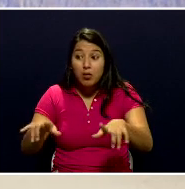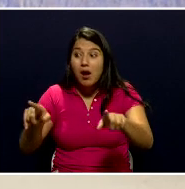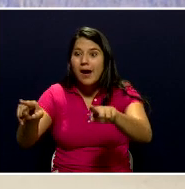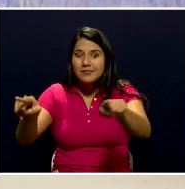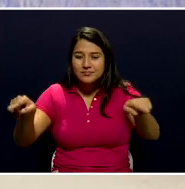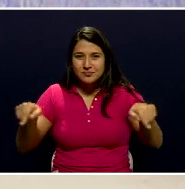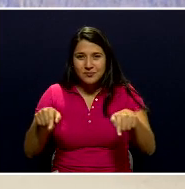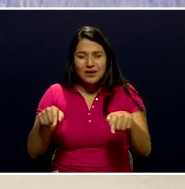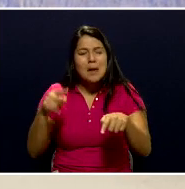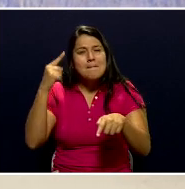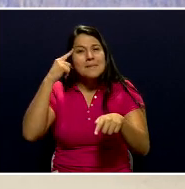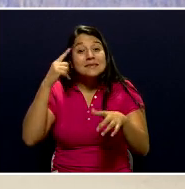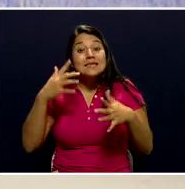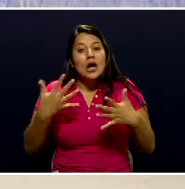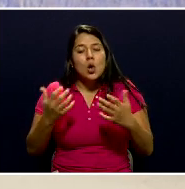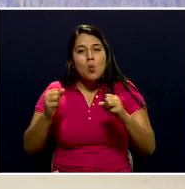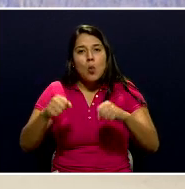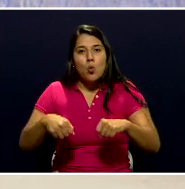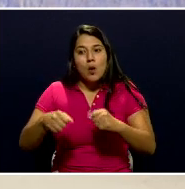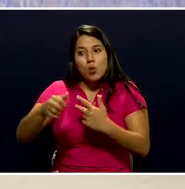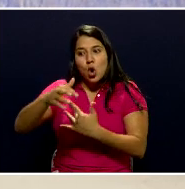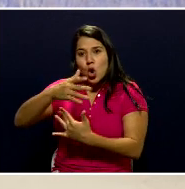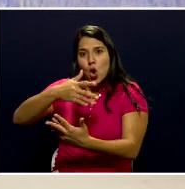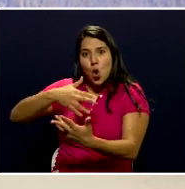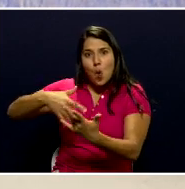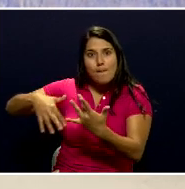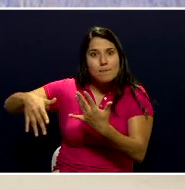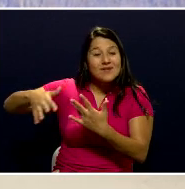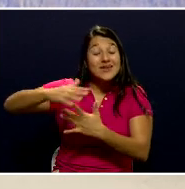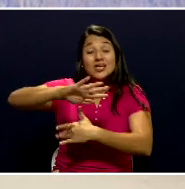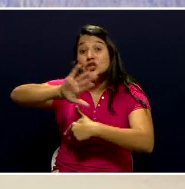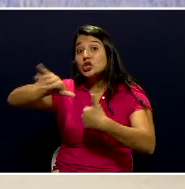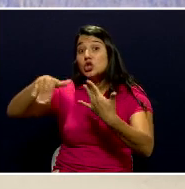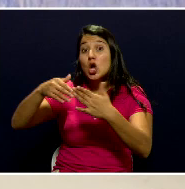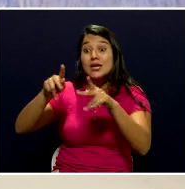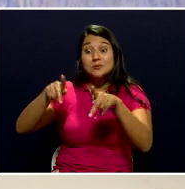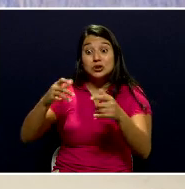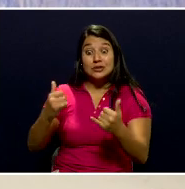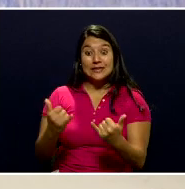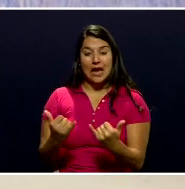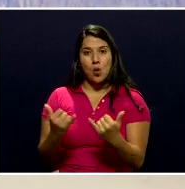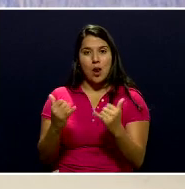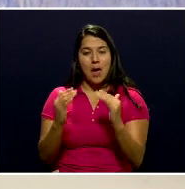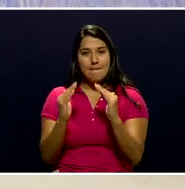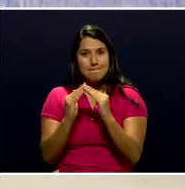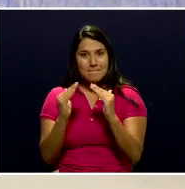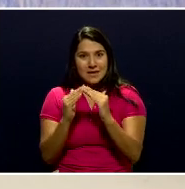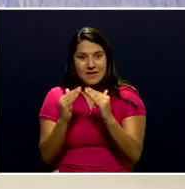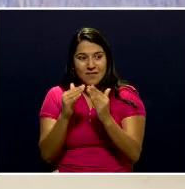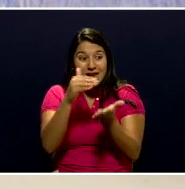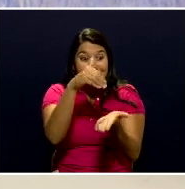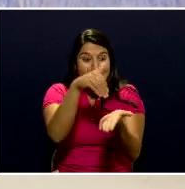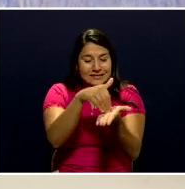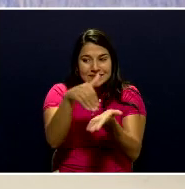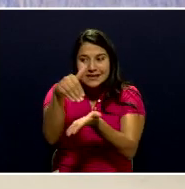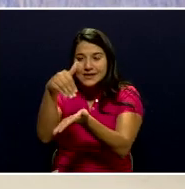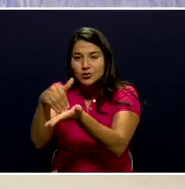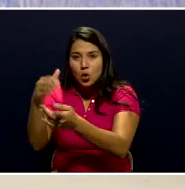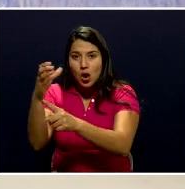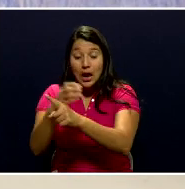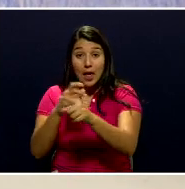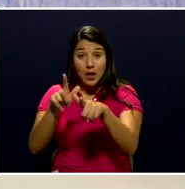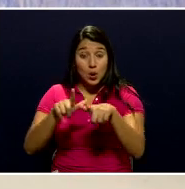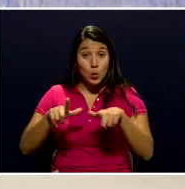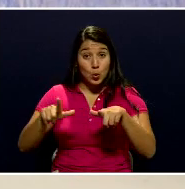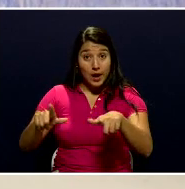convivir la cantidad de gente que está viviendo en la urbe, en las urbes en este momento, y que para